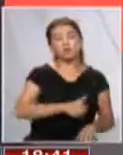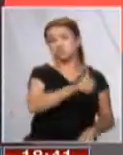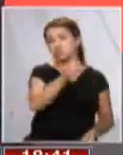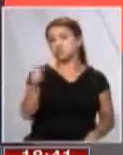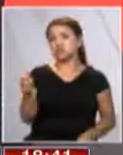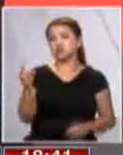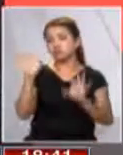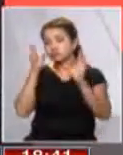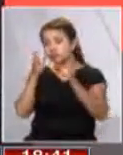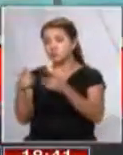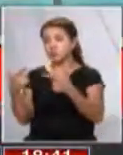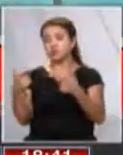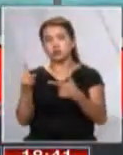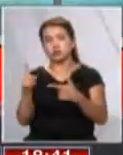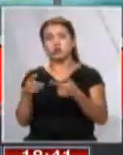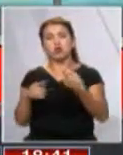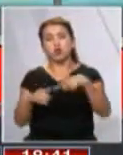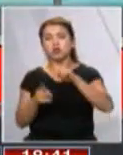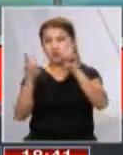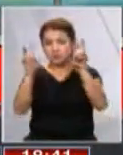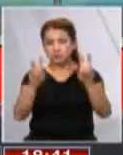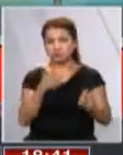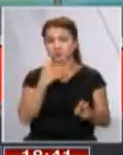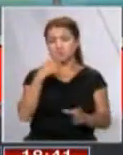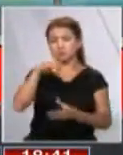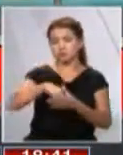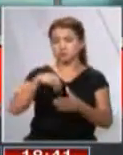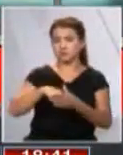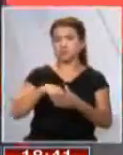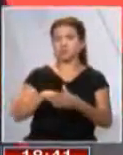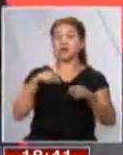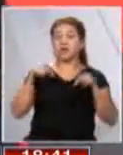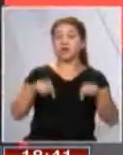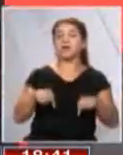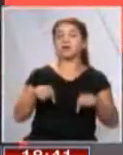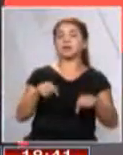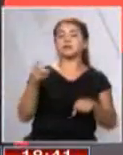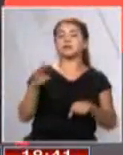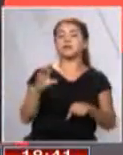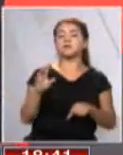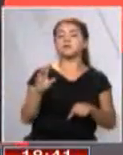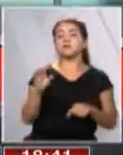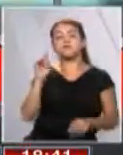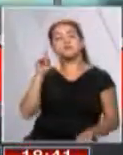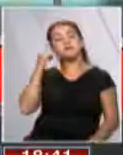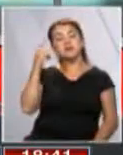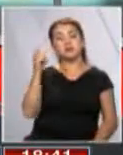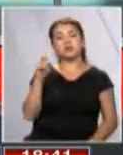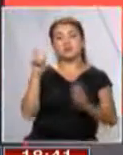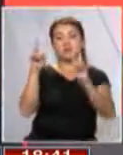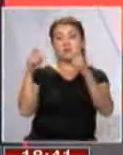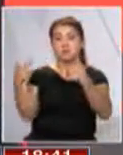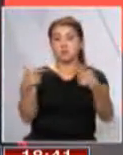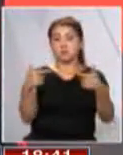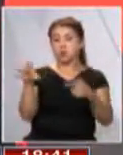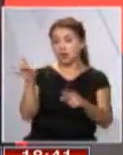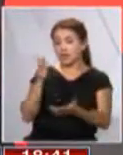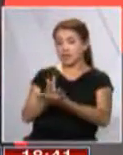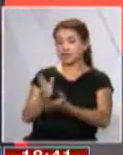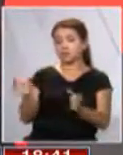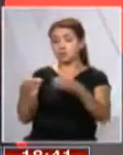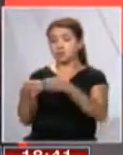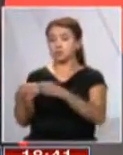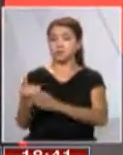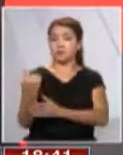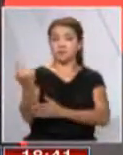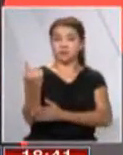es un tema político y hay un arte sería aquí verdad hay una arbitraria entonces usted cree que primero los temas políticos yo creo que no cabe duda que